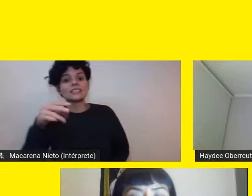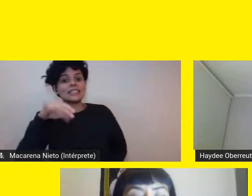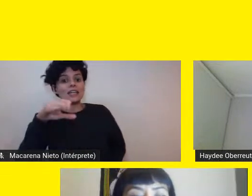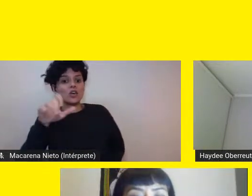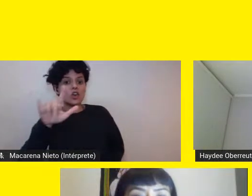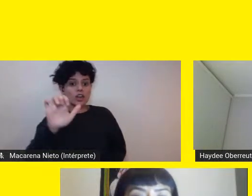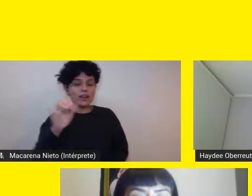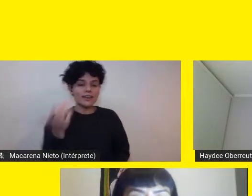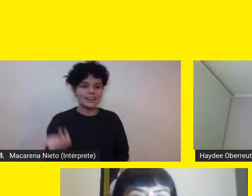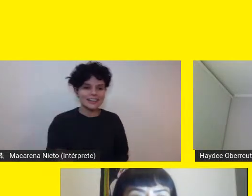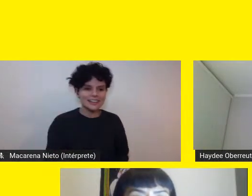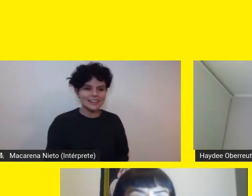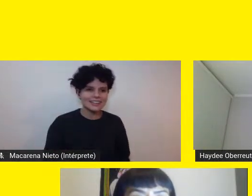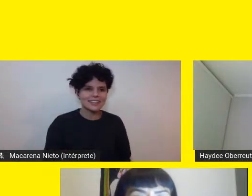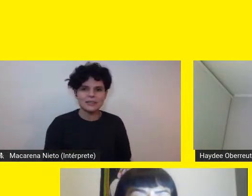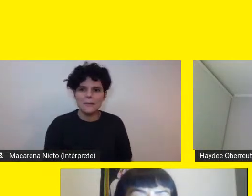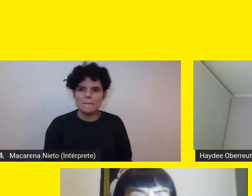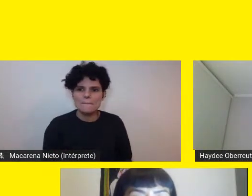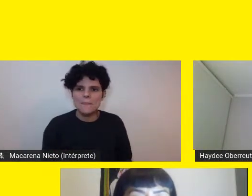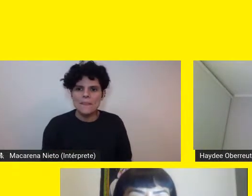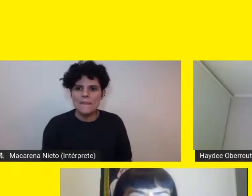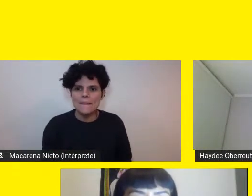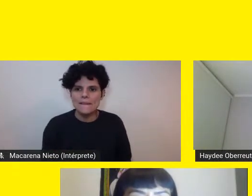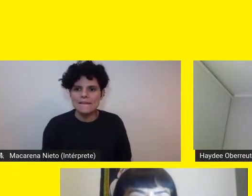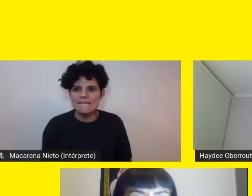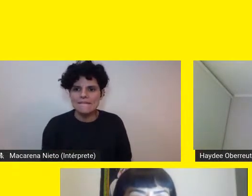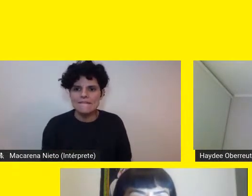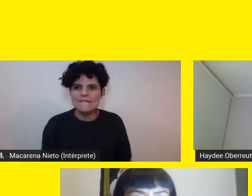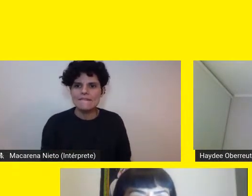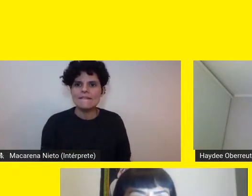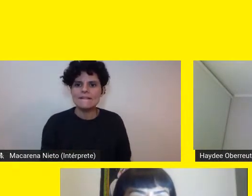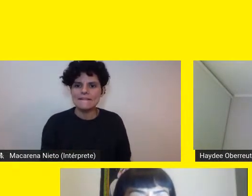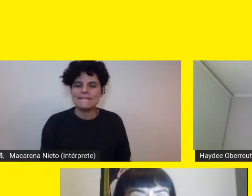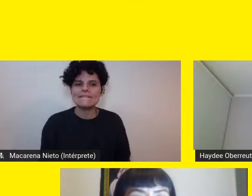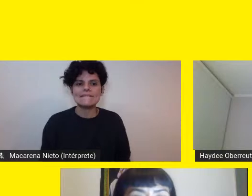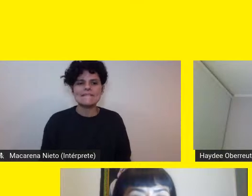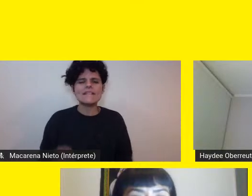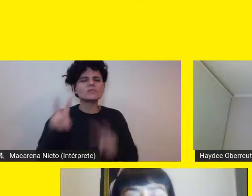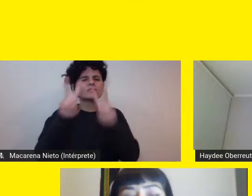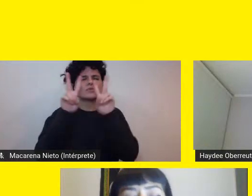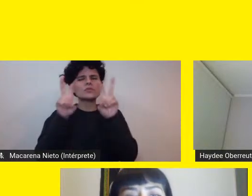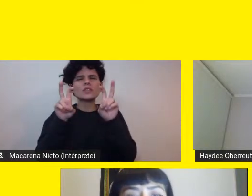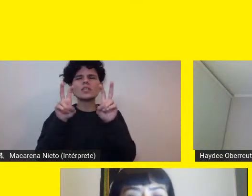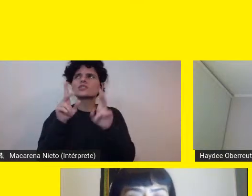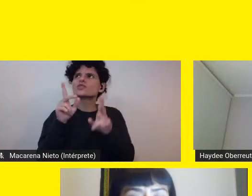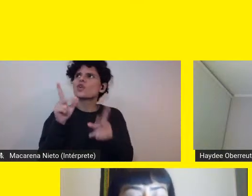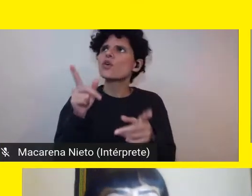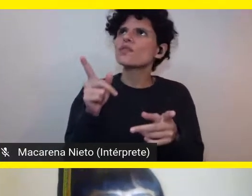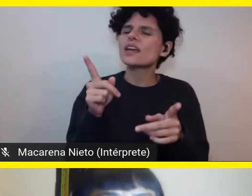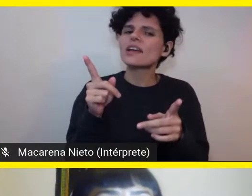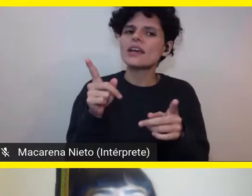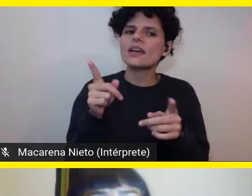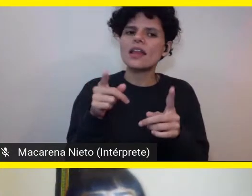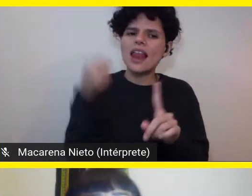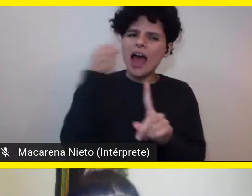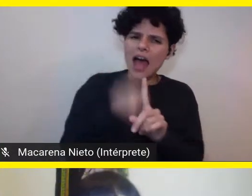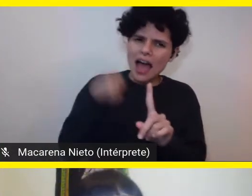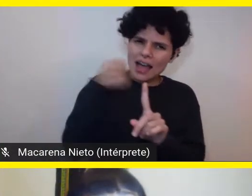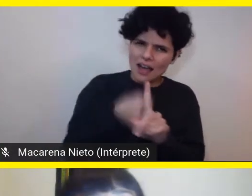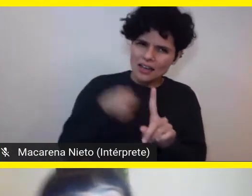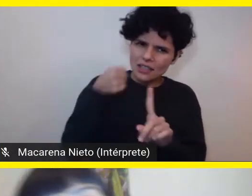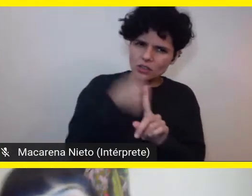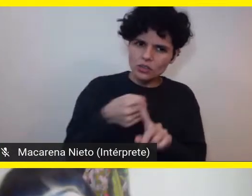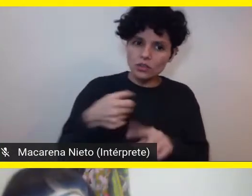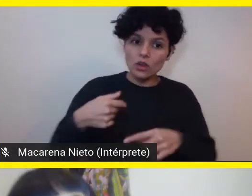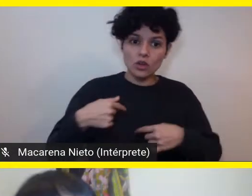Sí, bueno, hablando sobre la agresión, lo hablo de